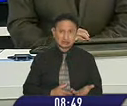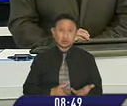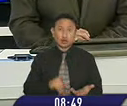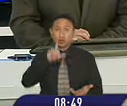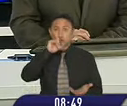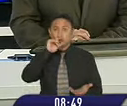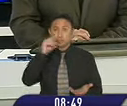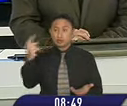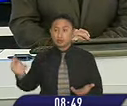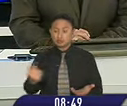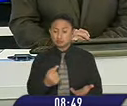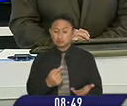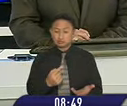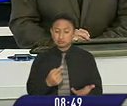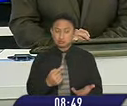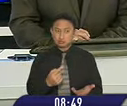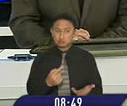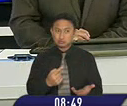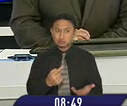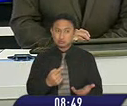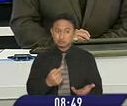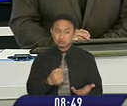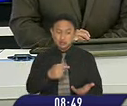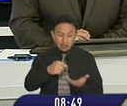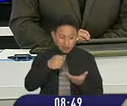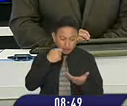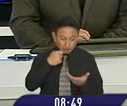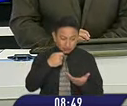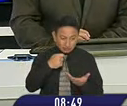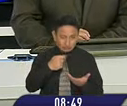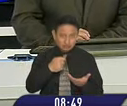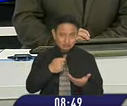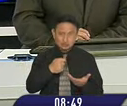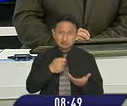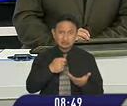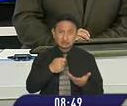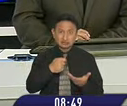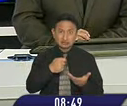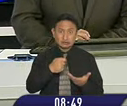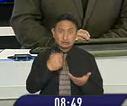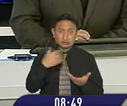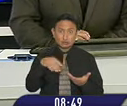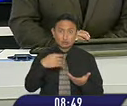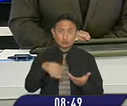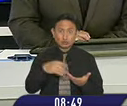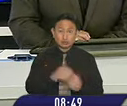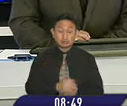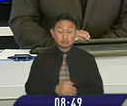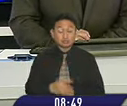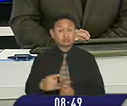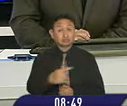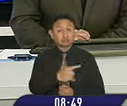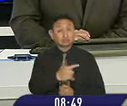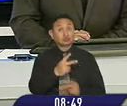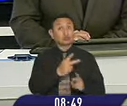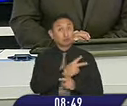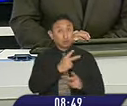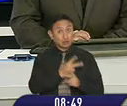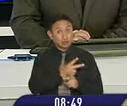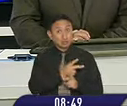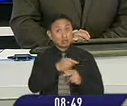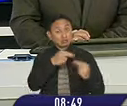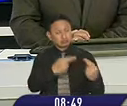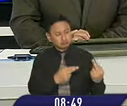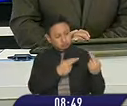pollo y parecía pollo, pero no era pollo. Dios mío, ¿eh? Hay que tener responsabilidad, ser